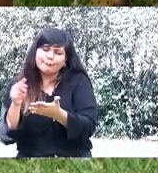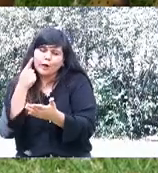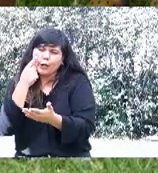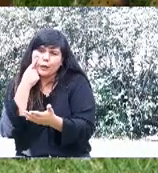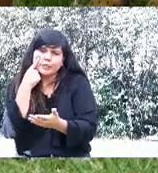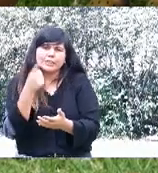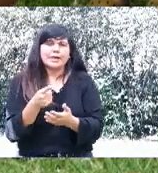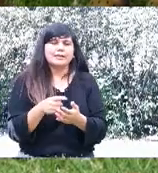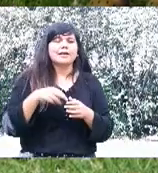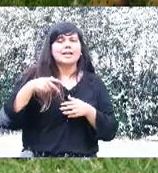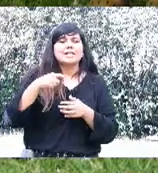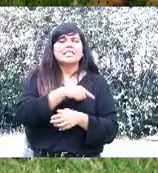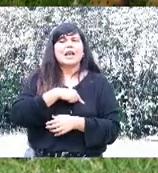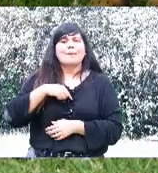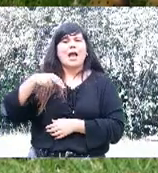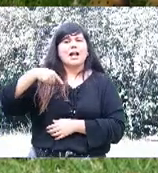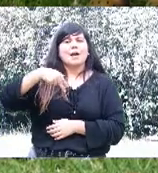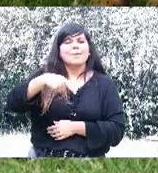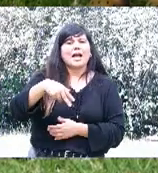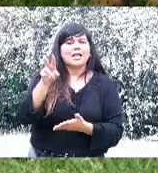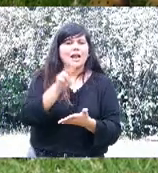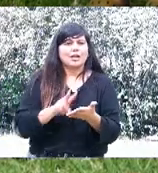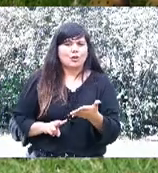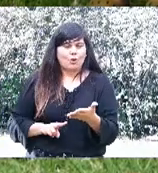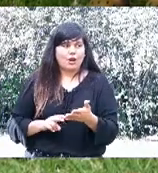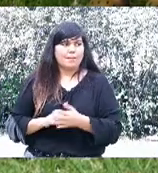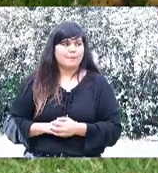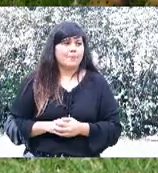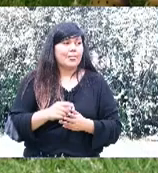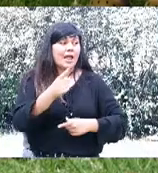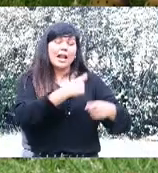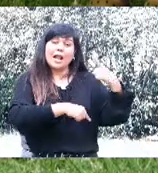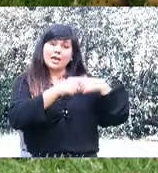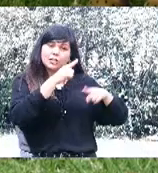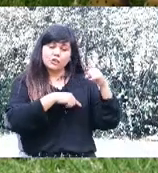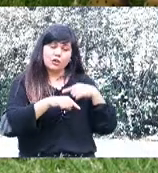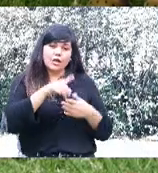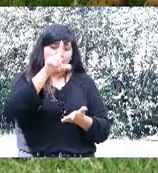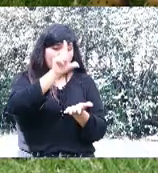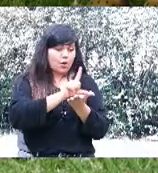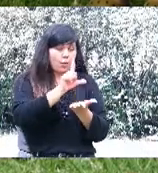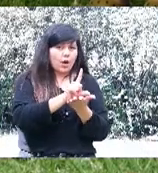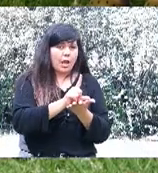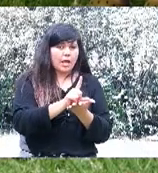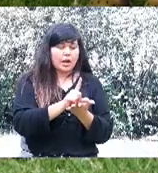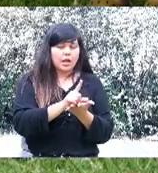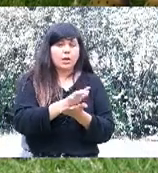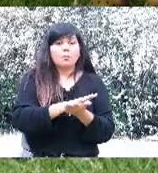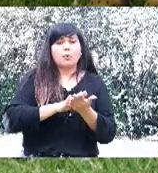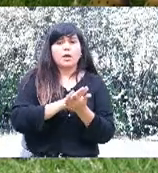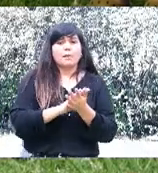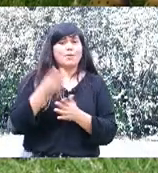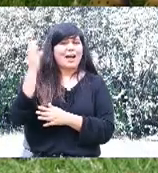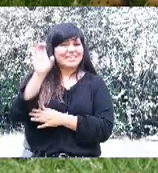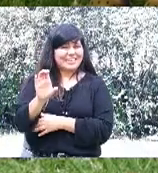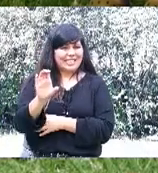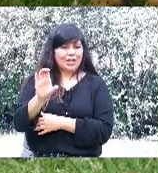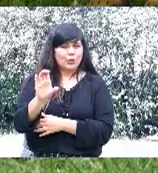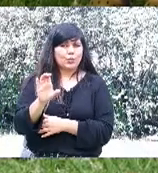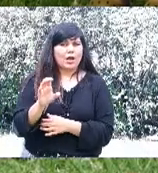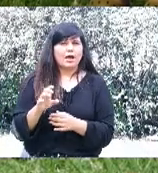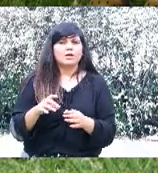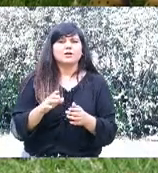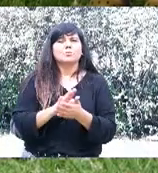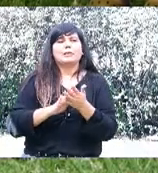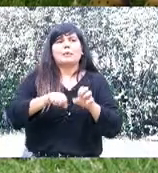la in lectora eh la historia del territorio O sea no puedes hacer el eh la asignatura que la idea es que se vayan